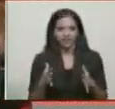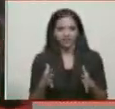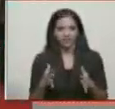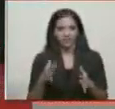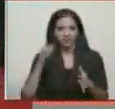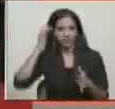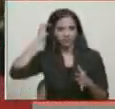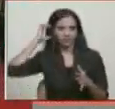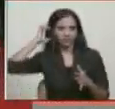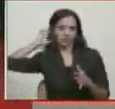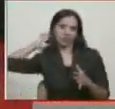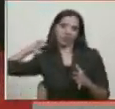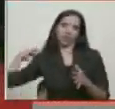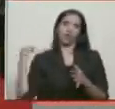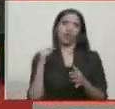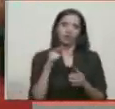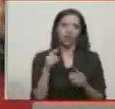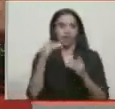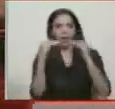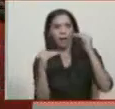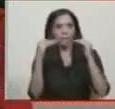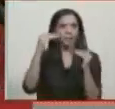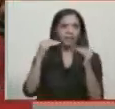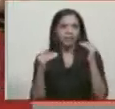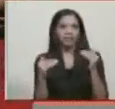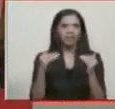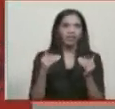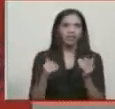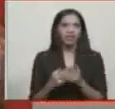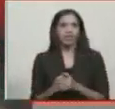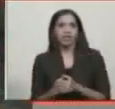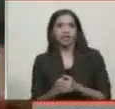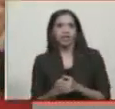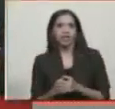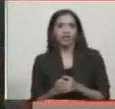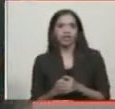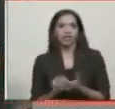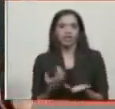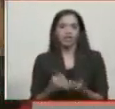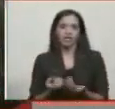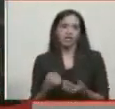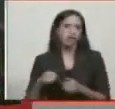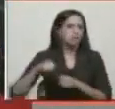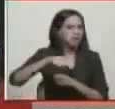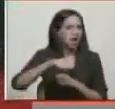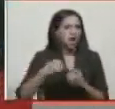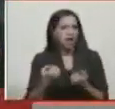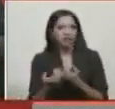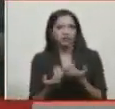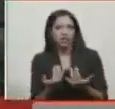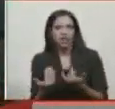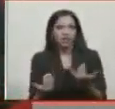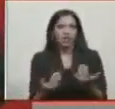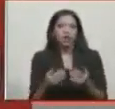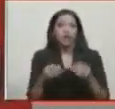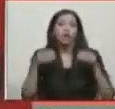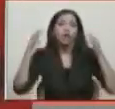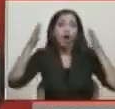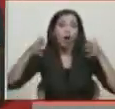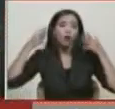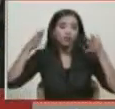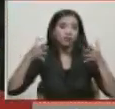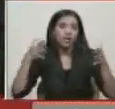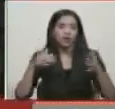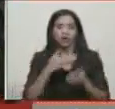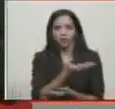la vida. Uno tiene que medir, mira, si la persona es más alta, lanza más el brazo, tiene más calle. Y es una recomendación que le damos a todos